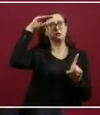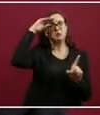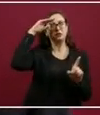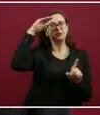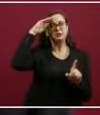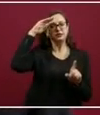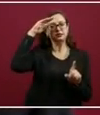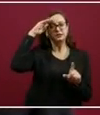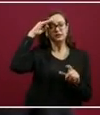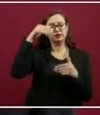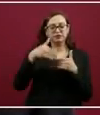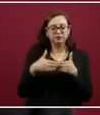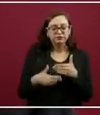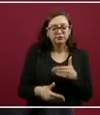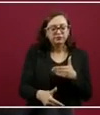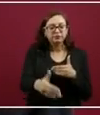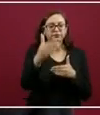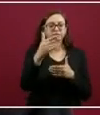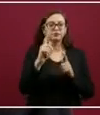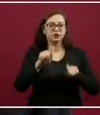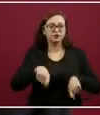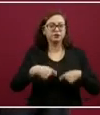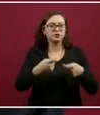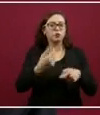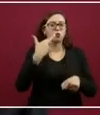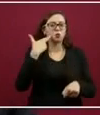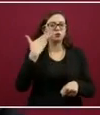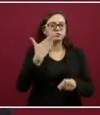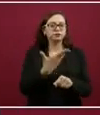sobre esta responsabilidad,